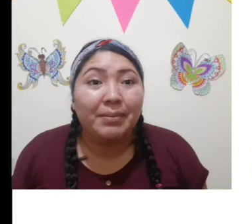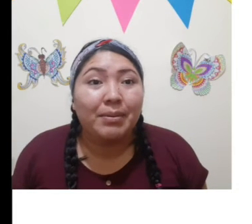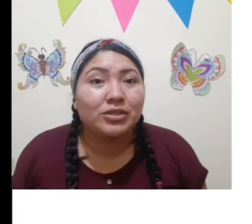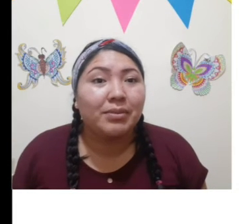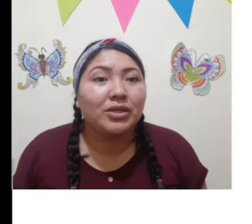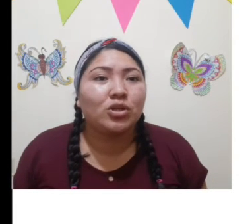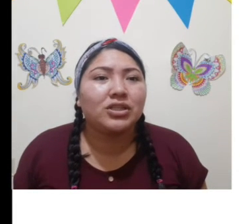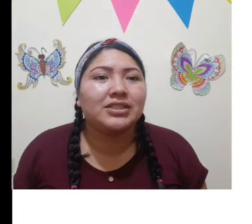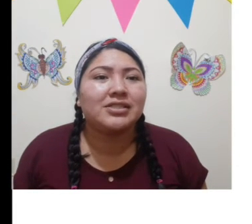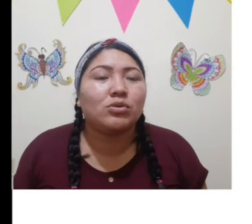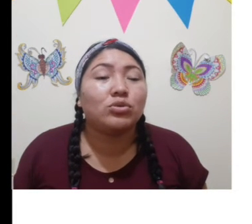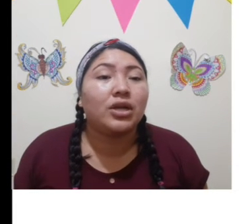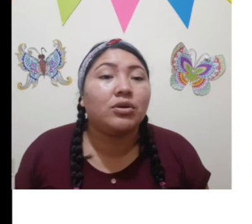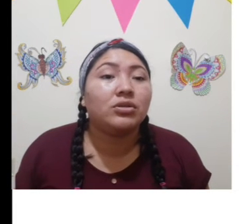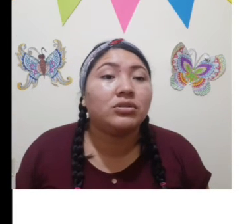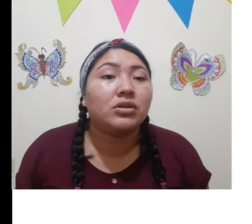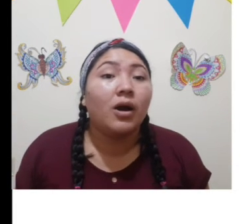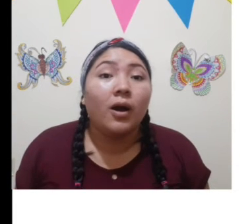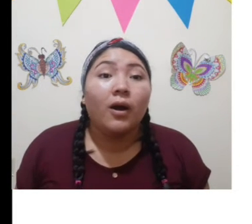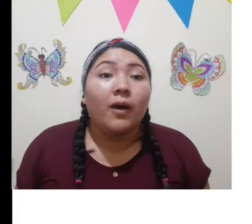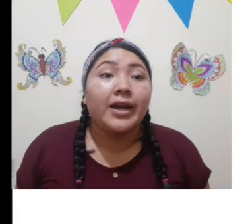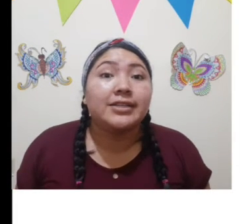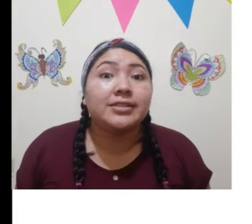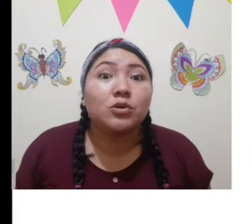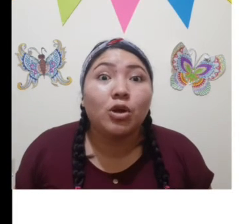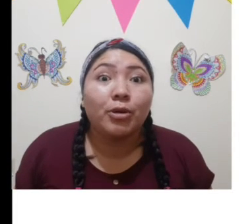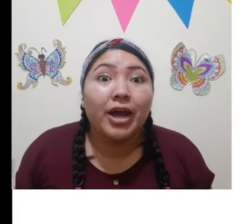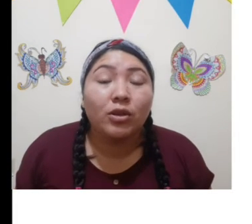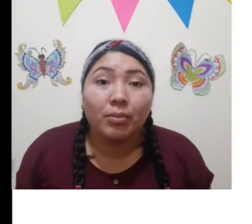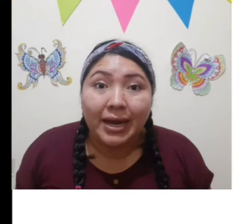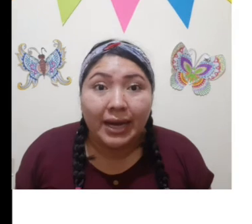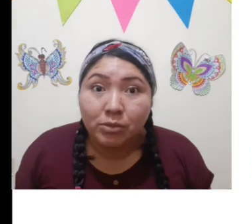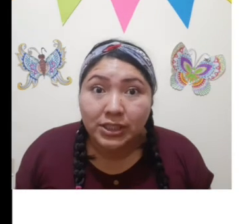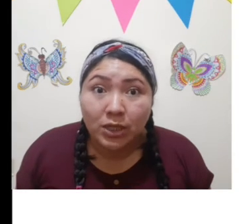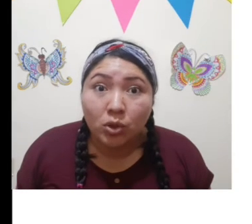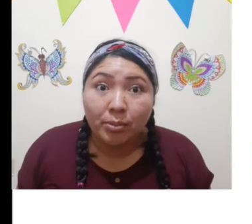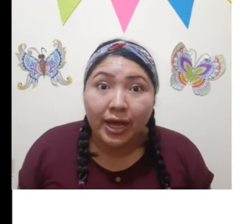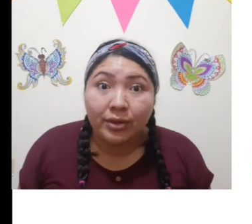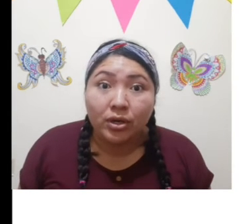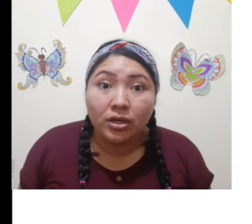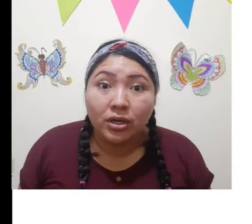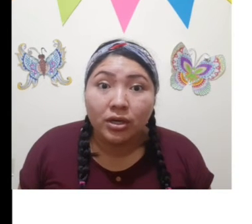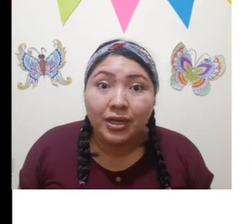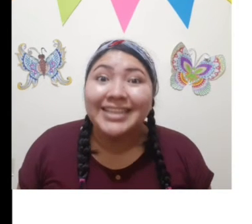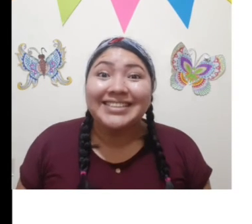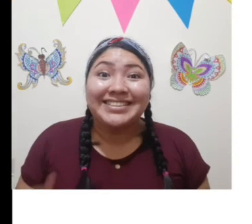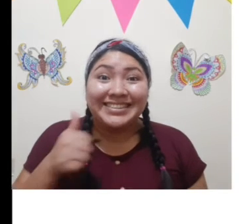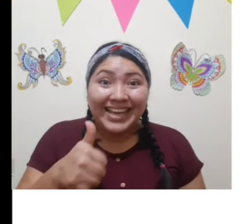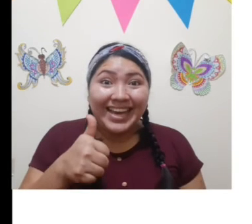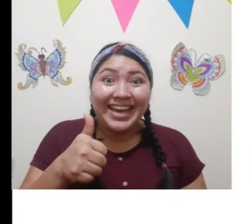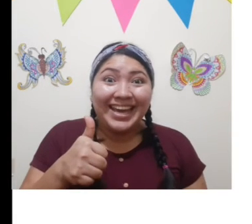a ver vamos a ver dónde está el segundo león el círculo morado marcamos el círculo morado